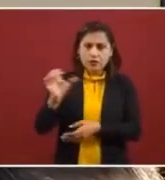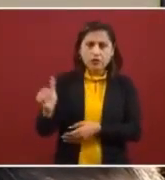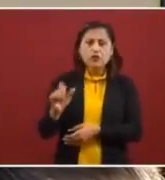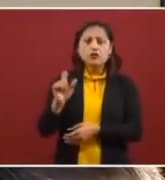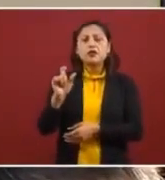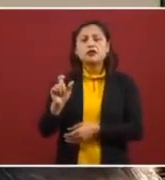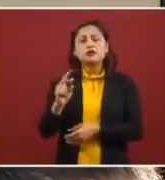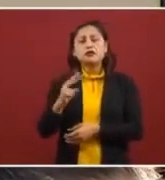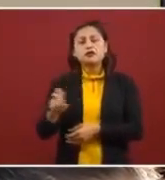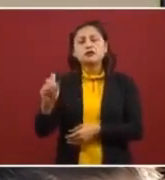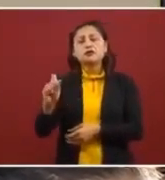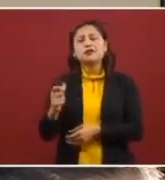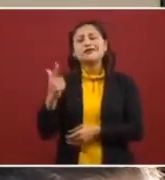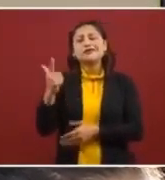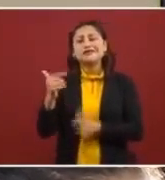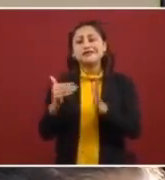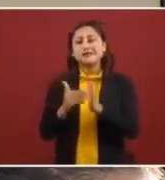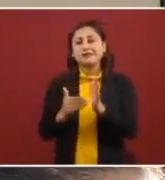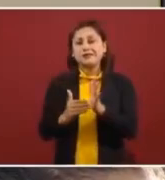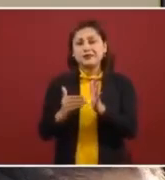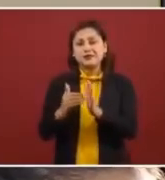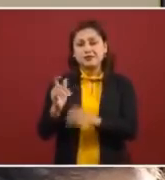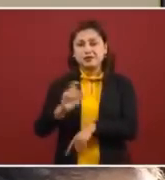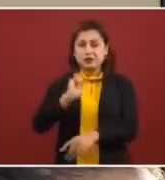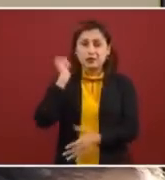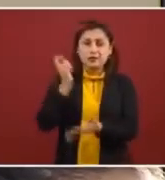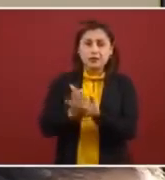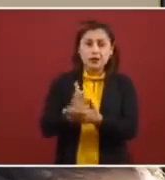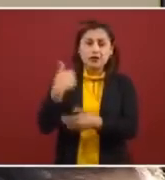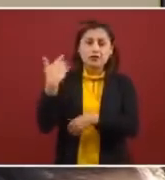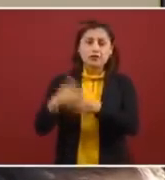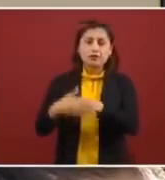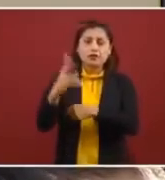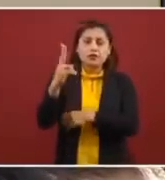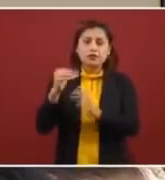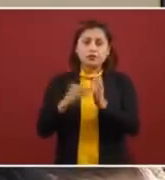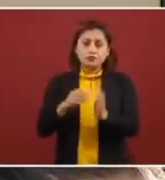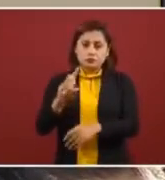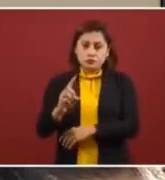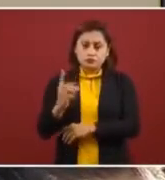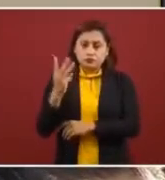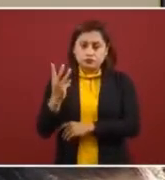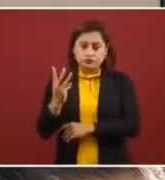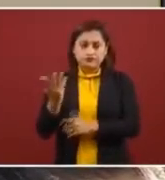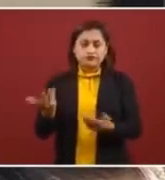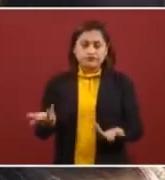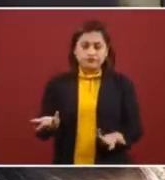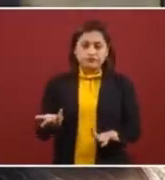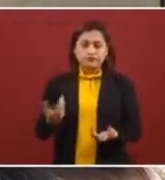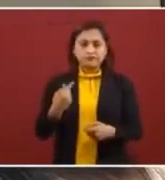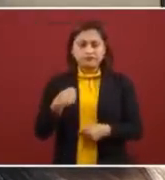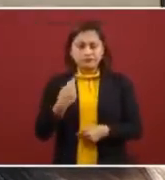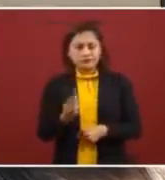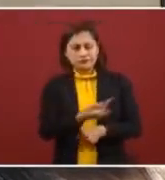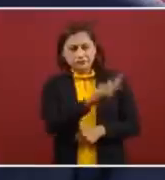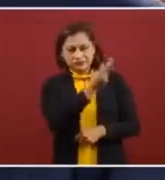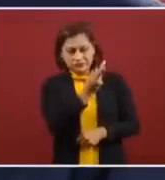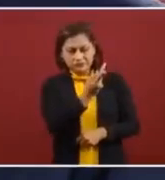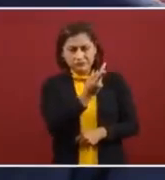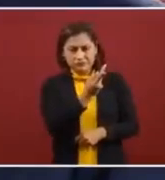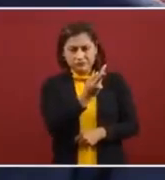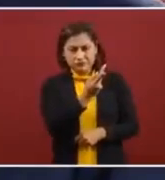pesos a pagar para el año 2033. Mi pregunta es, señor presidente, si existe información